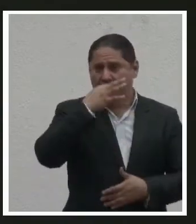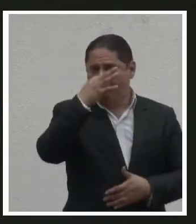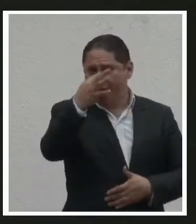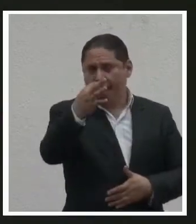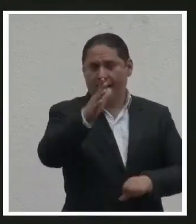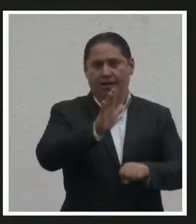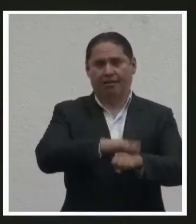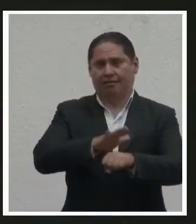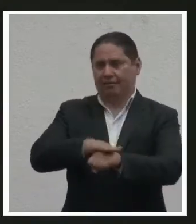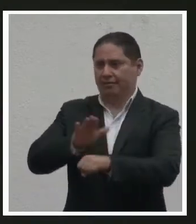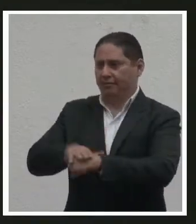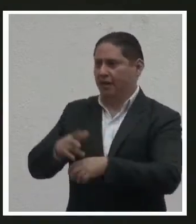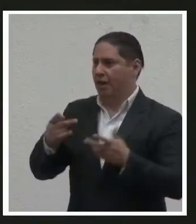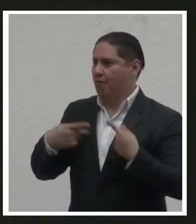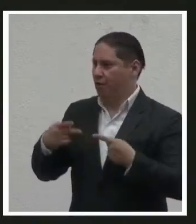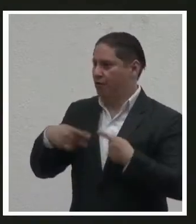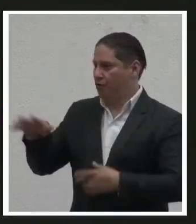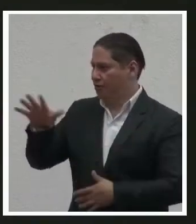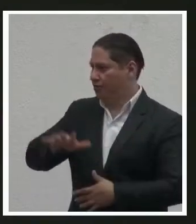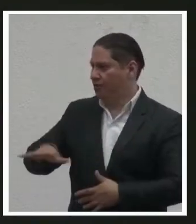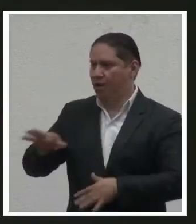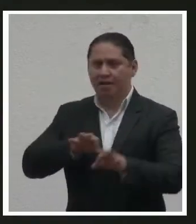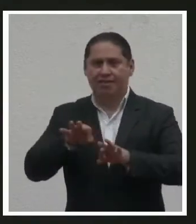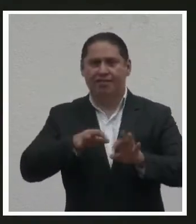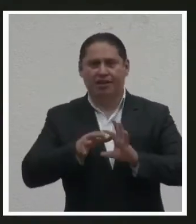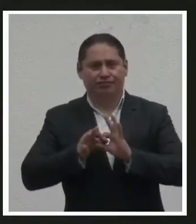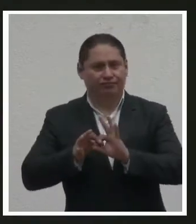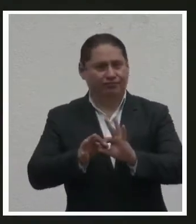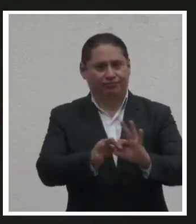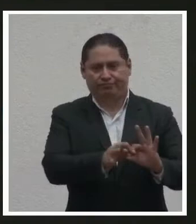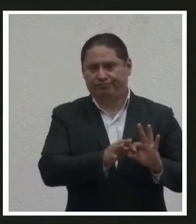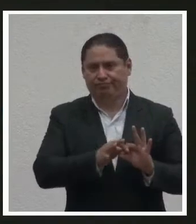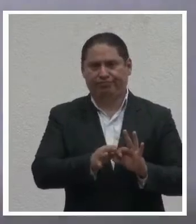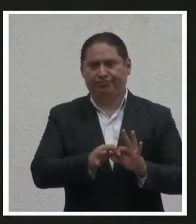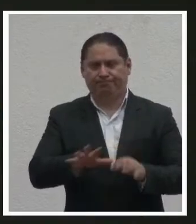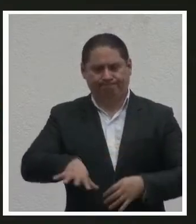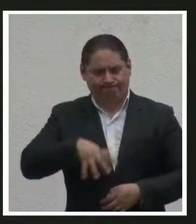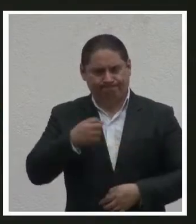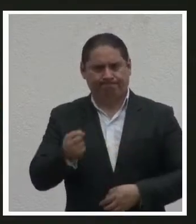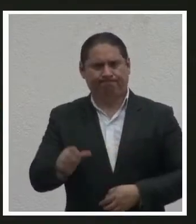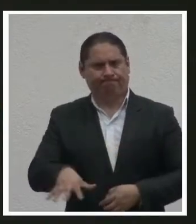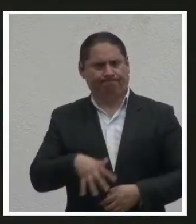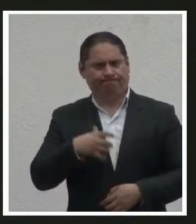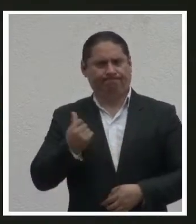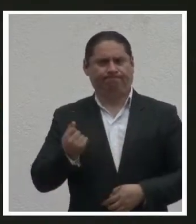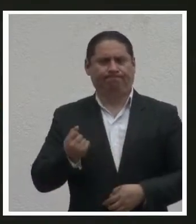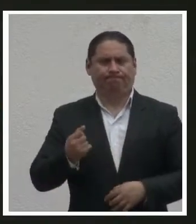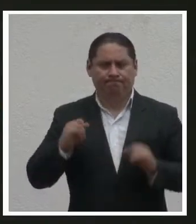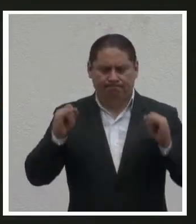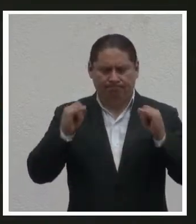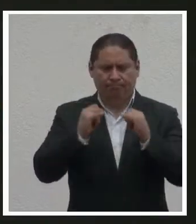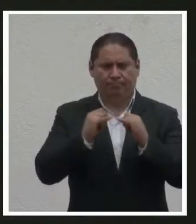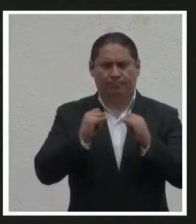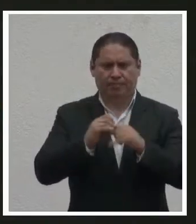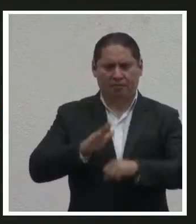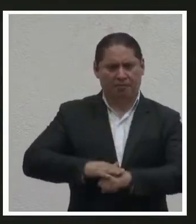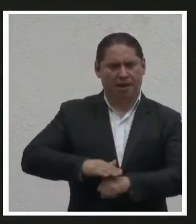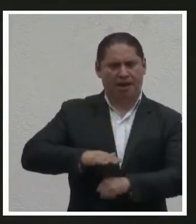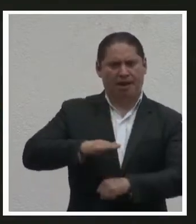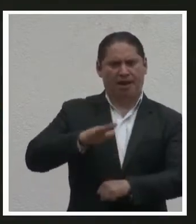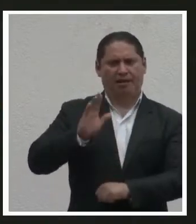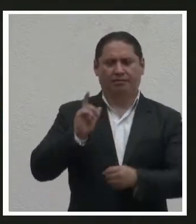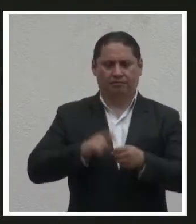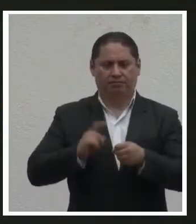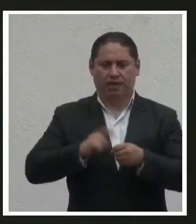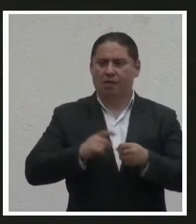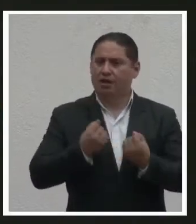la ciudadanía a trabajar en conjunto. Los esfuerzos institucionales requieren de mayor participación